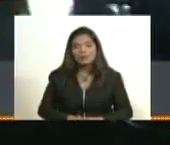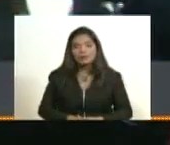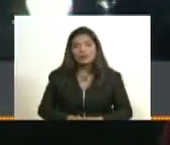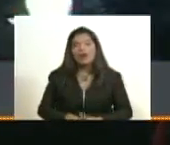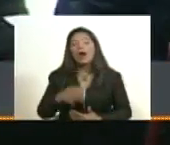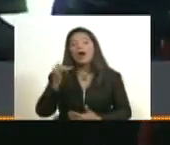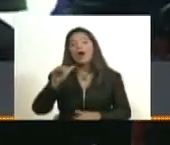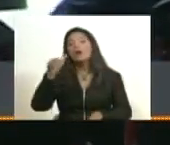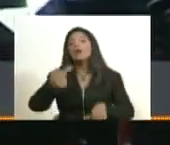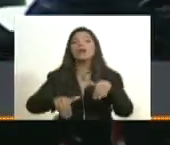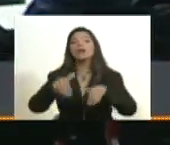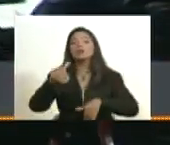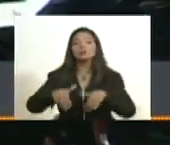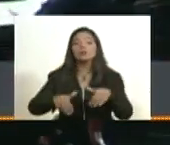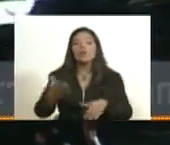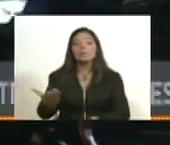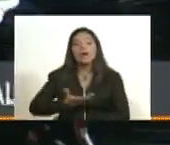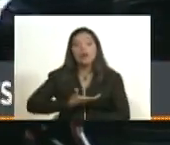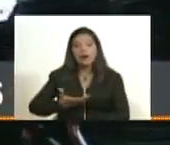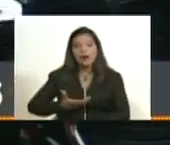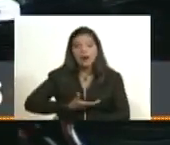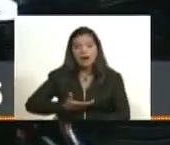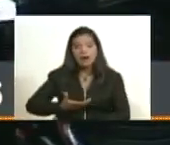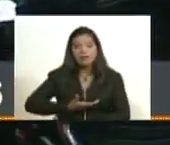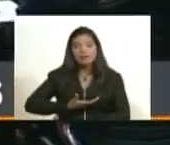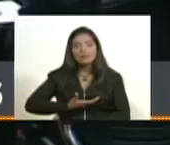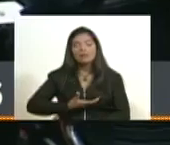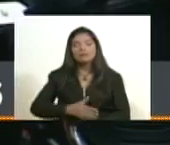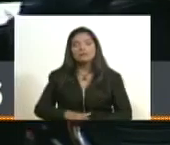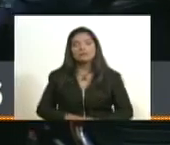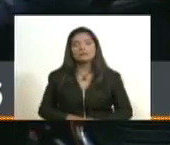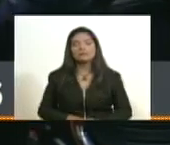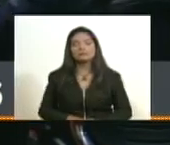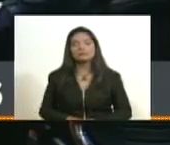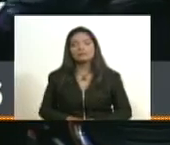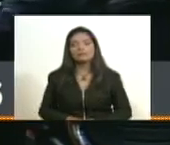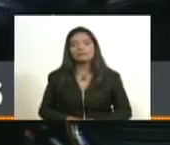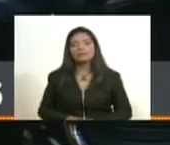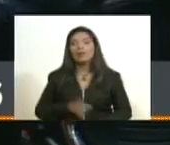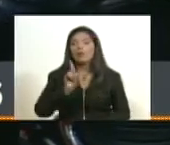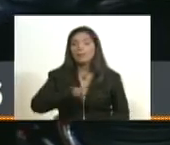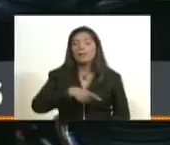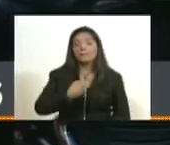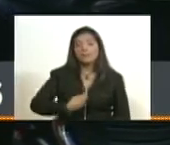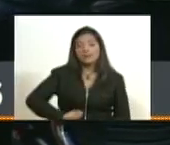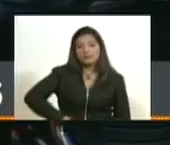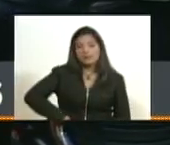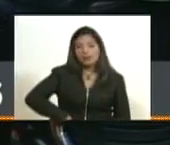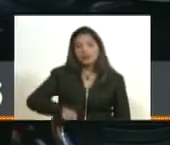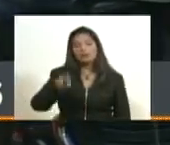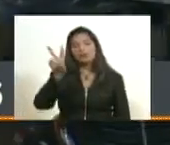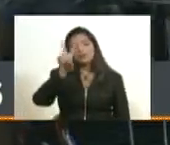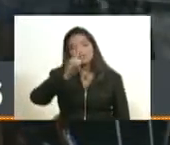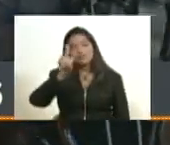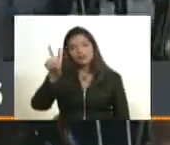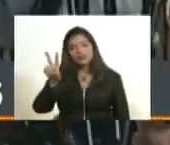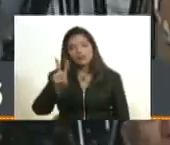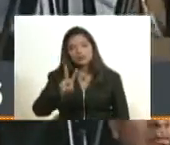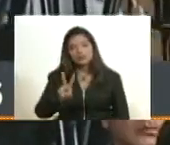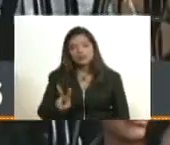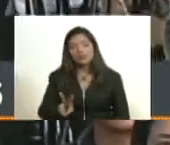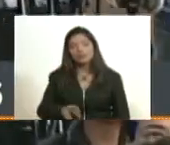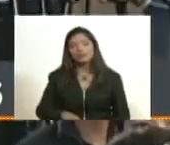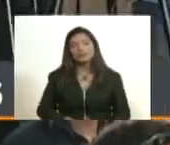la elección para alcaldes, alcaldesas y presidente o presidenta de la República Bolivariana